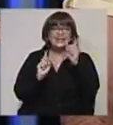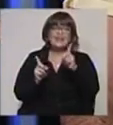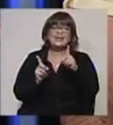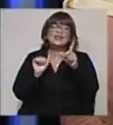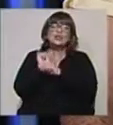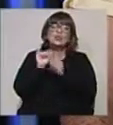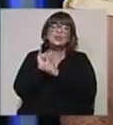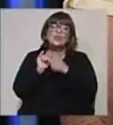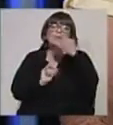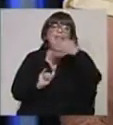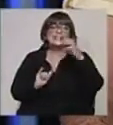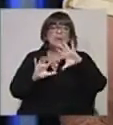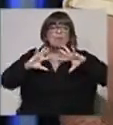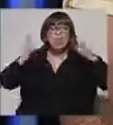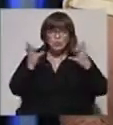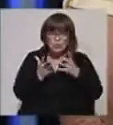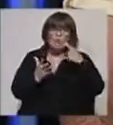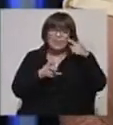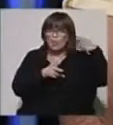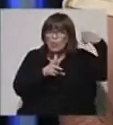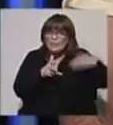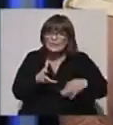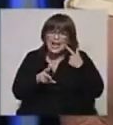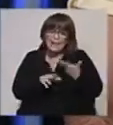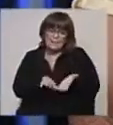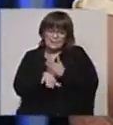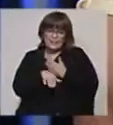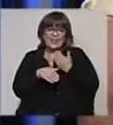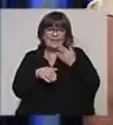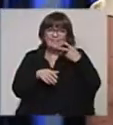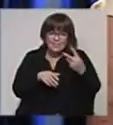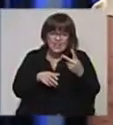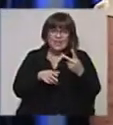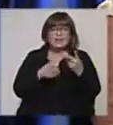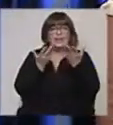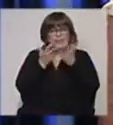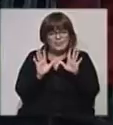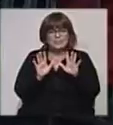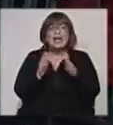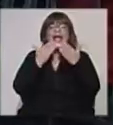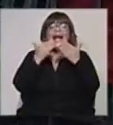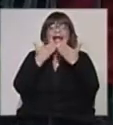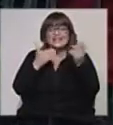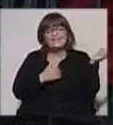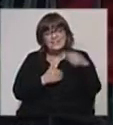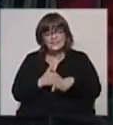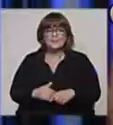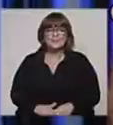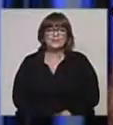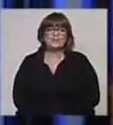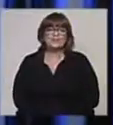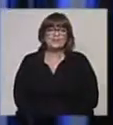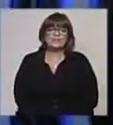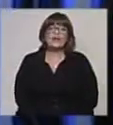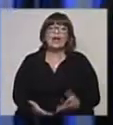ver La vida en la sombra del muro, que es parte de lo que vimos hoy al arranque de la nota, y ahí lo pueden empezar a seguir. Juan, muchas gracias. No, gracias a ustedes. Nos